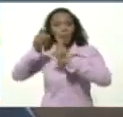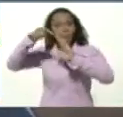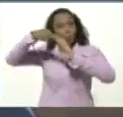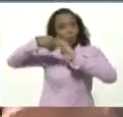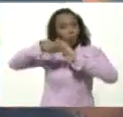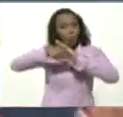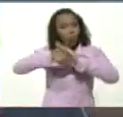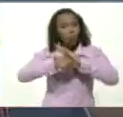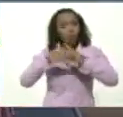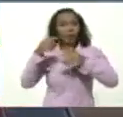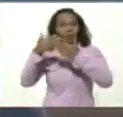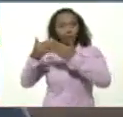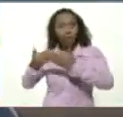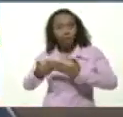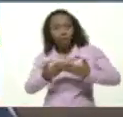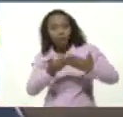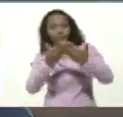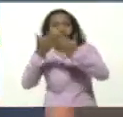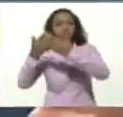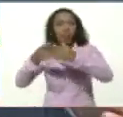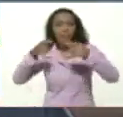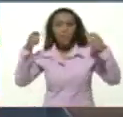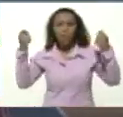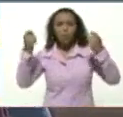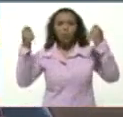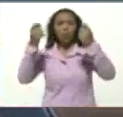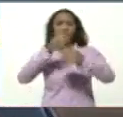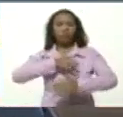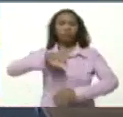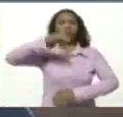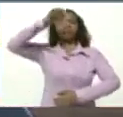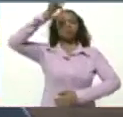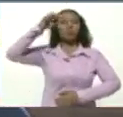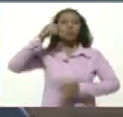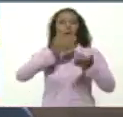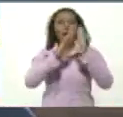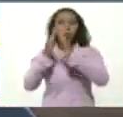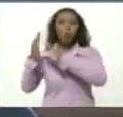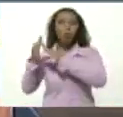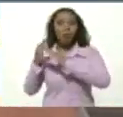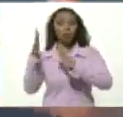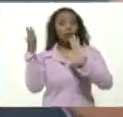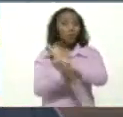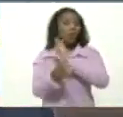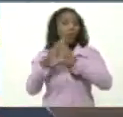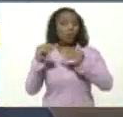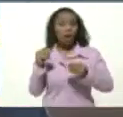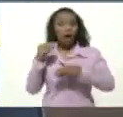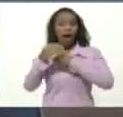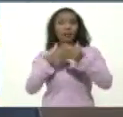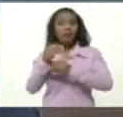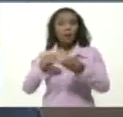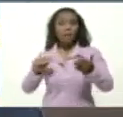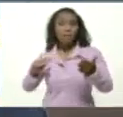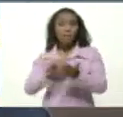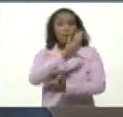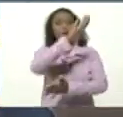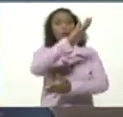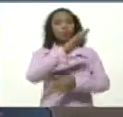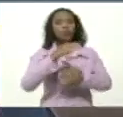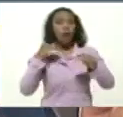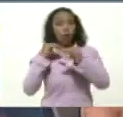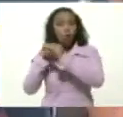de estudio, de promover el espíritu de la comuna y sobre todo de dar saltos cualitativos que tiene que ver con el